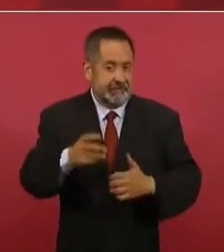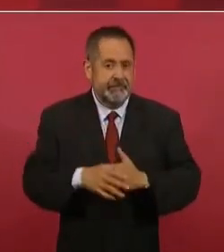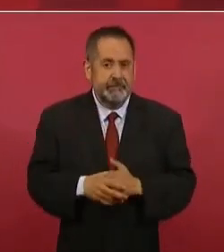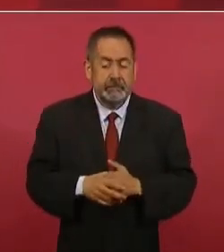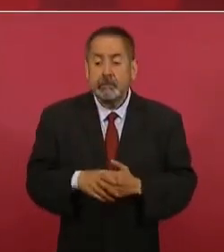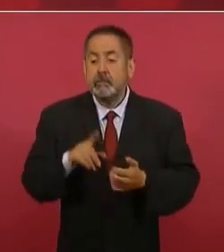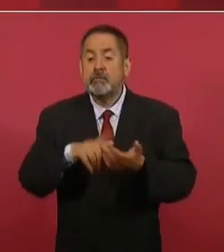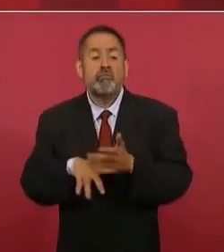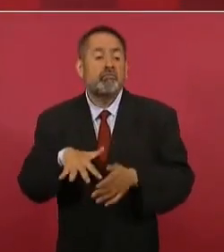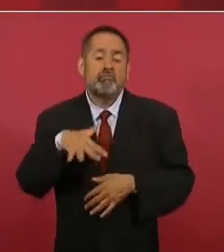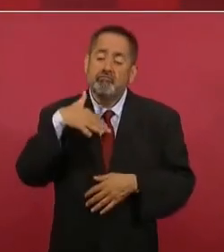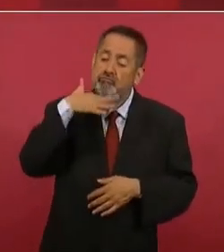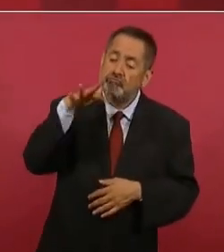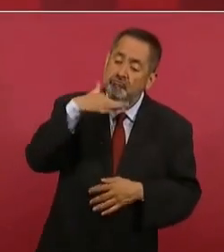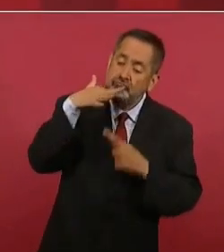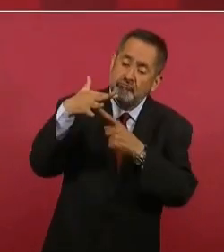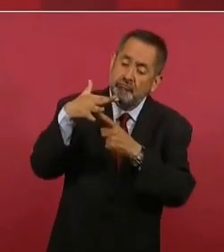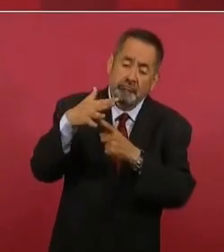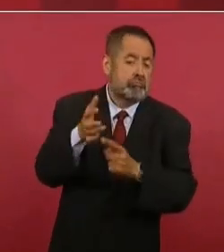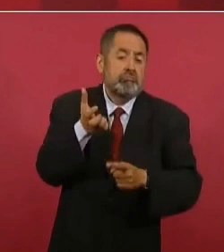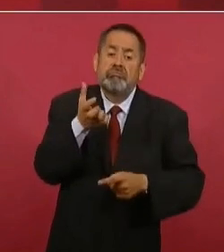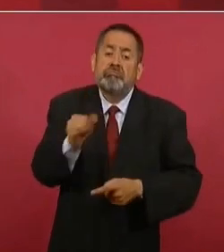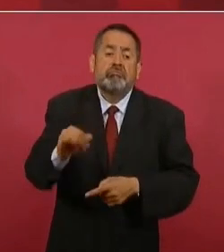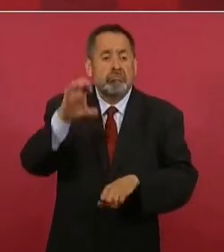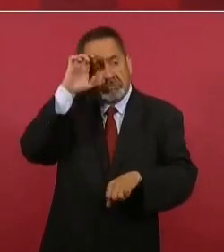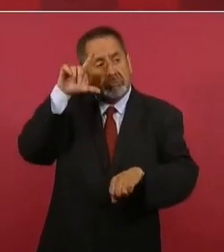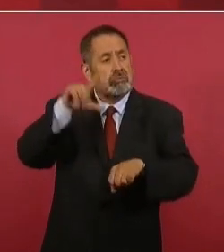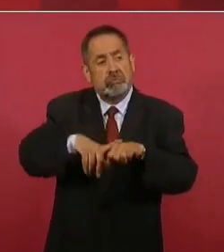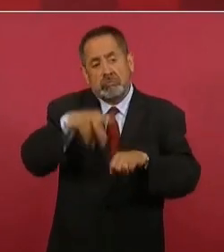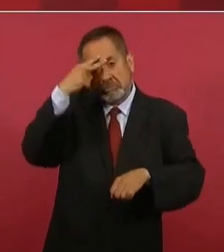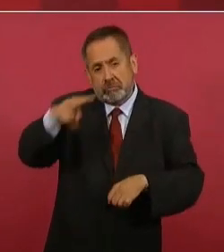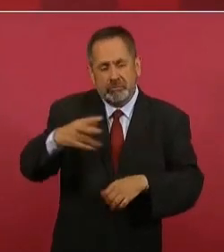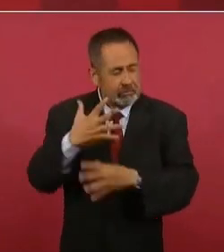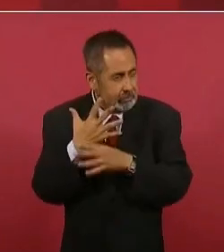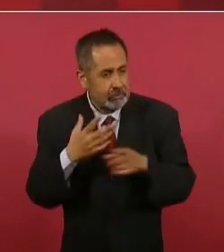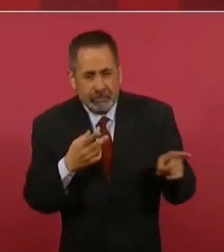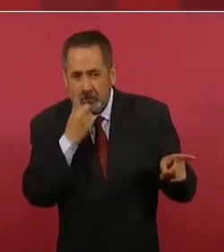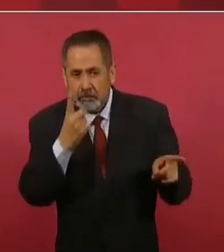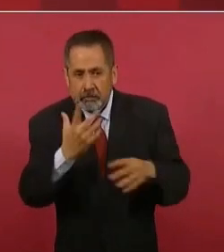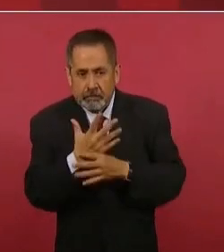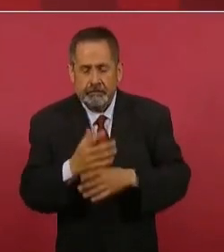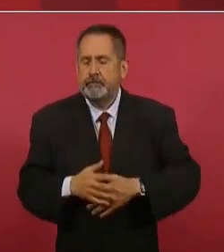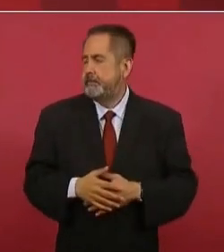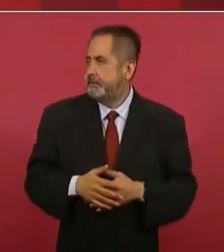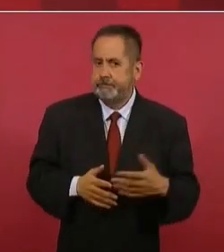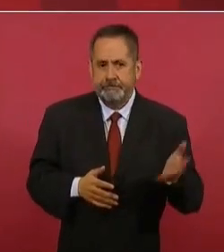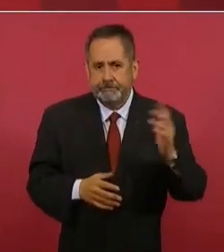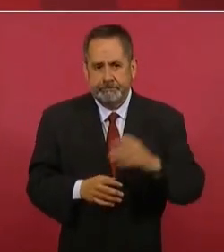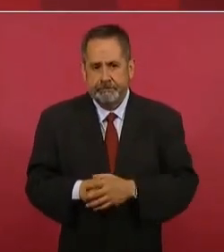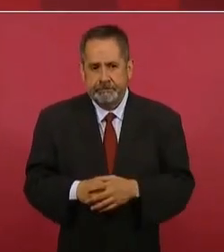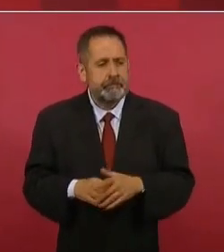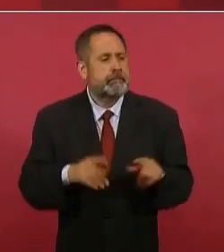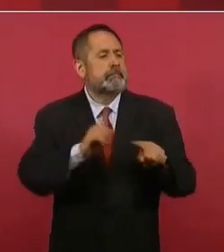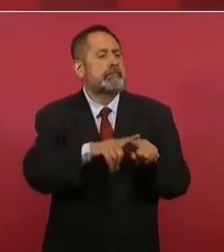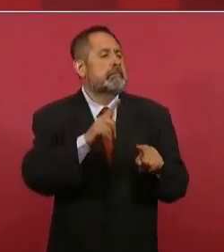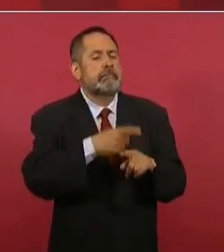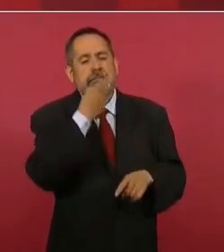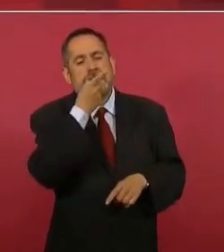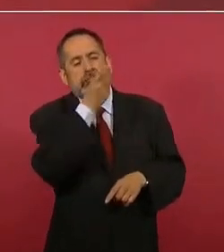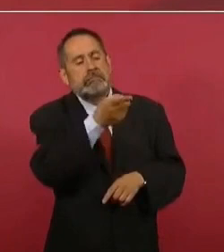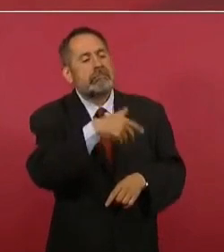que la corrupción era parte de la cultura del pueblo de México. Pero no lo dijo cualquier